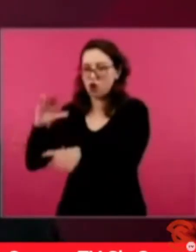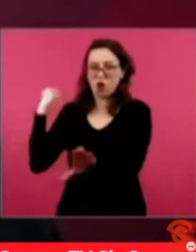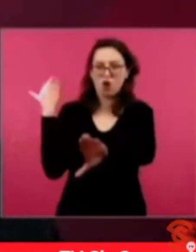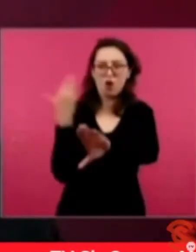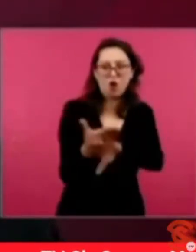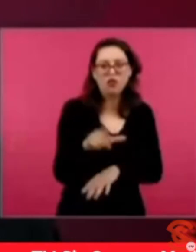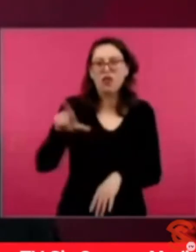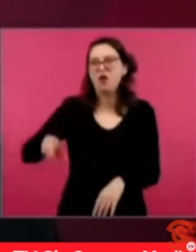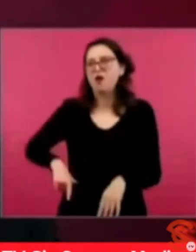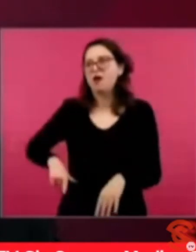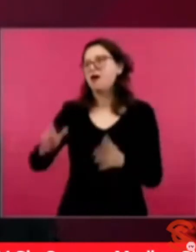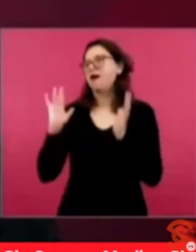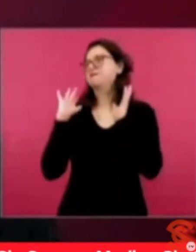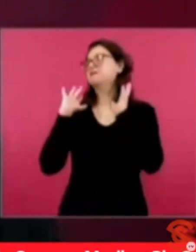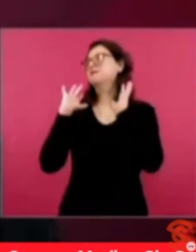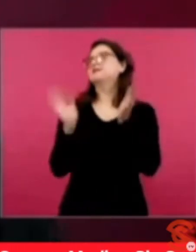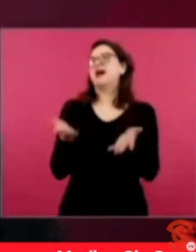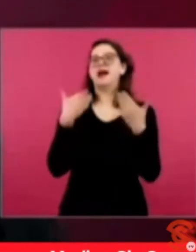nosotros. Ayer,